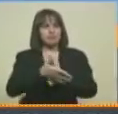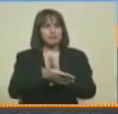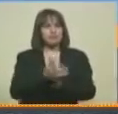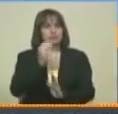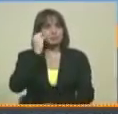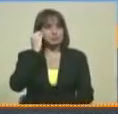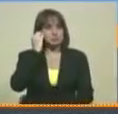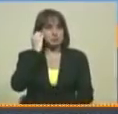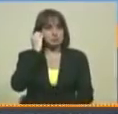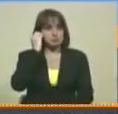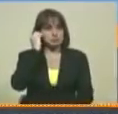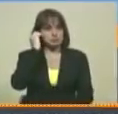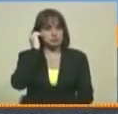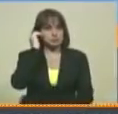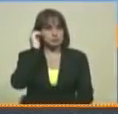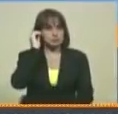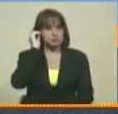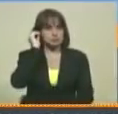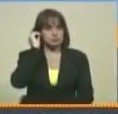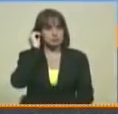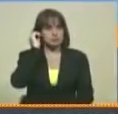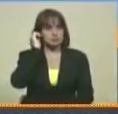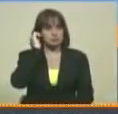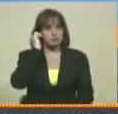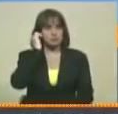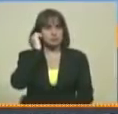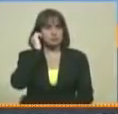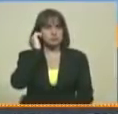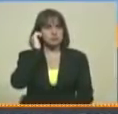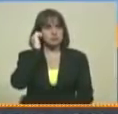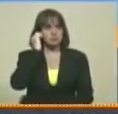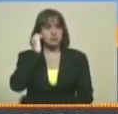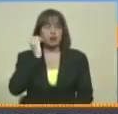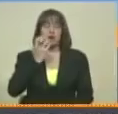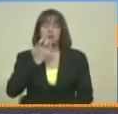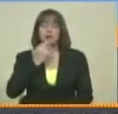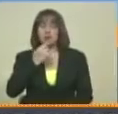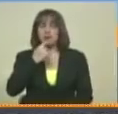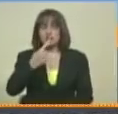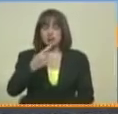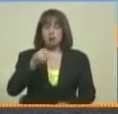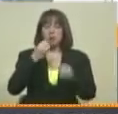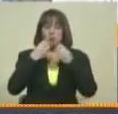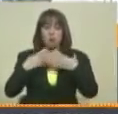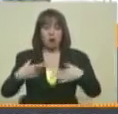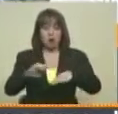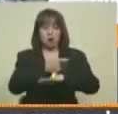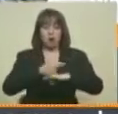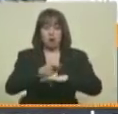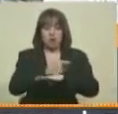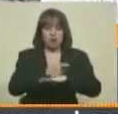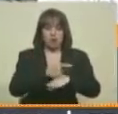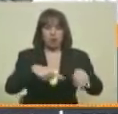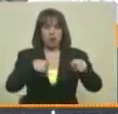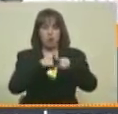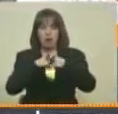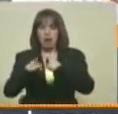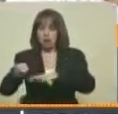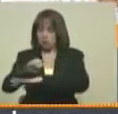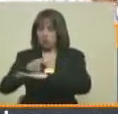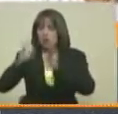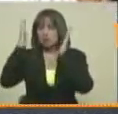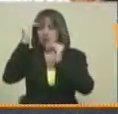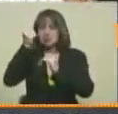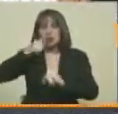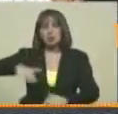Quiere decir que decir buen gobierno es el gobierno que atiende al pueblo y hace la revolución hacia el futuro. Y la